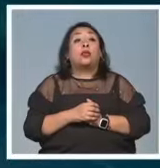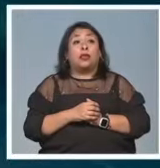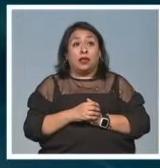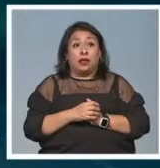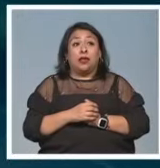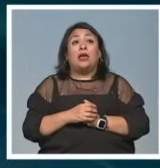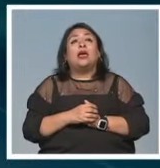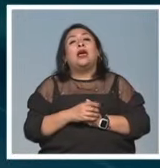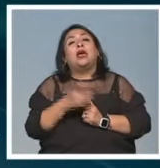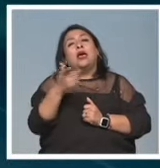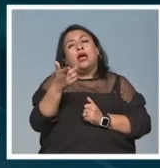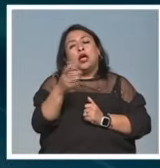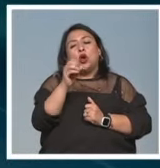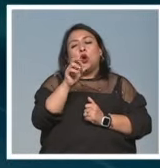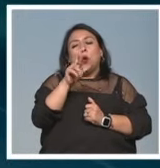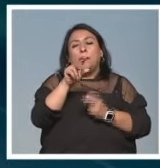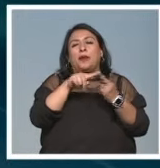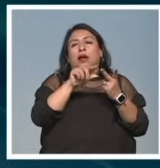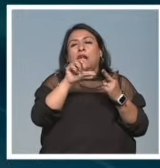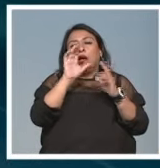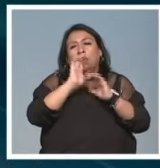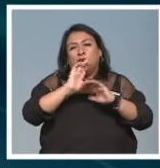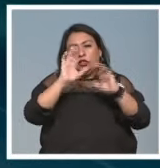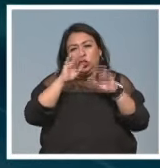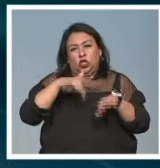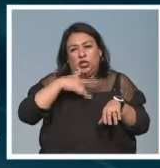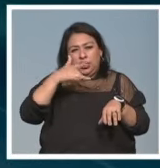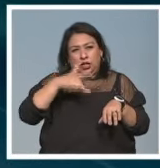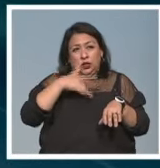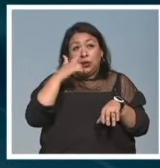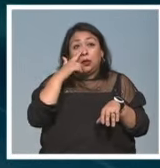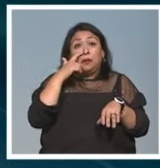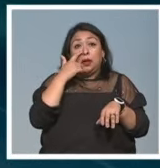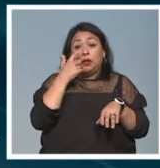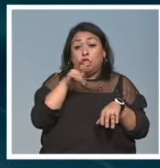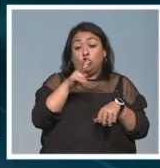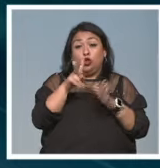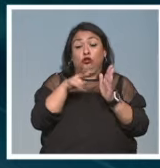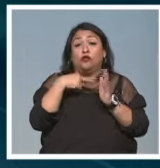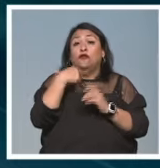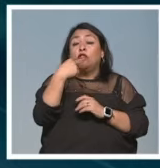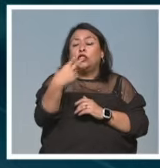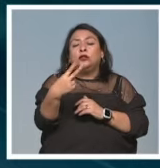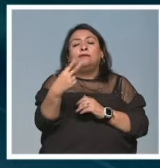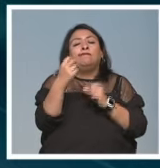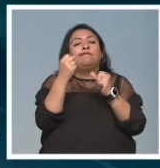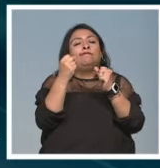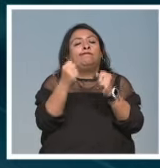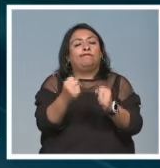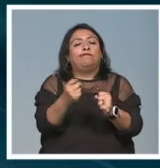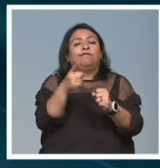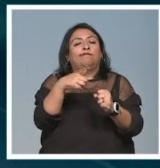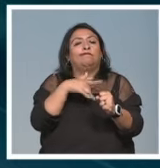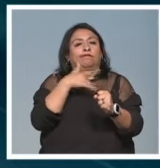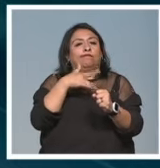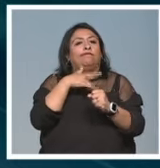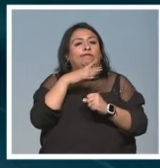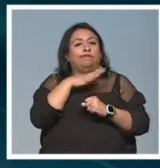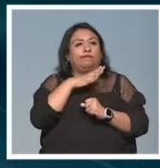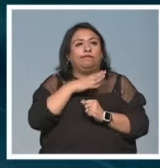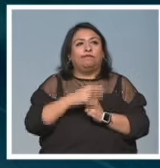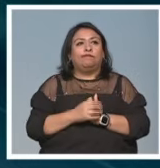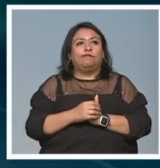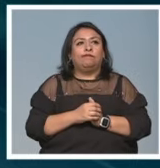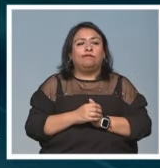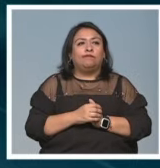Desde arias de ópera hasta el cancionero sentimental mexicano, estas dos voces prometen despertar nuestros sentimientos.